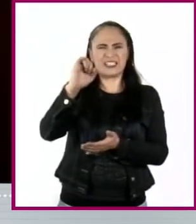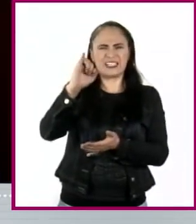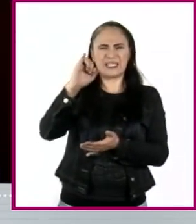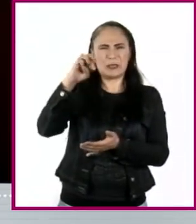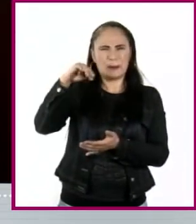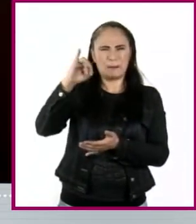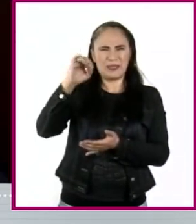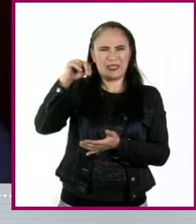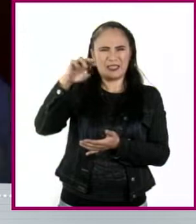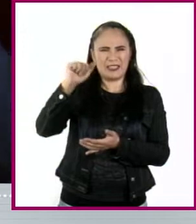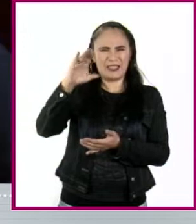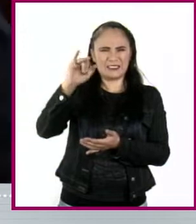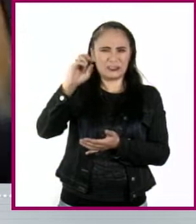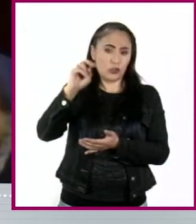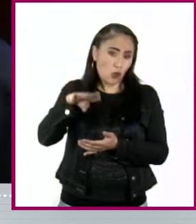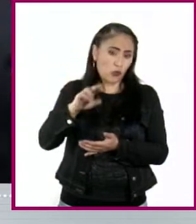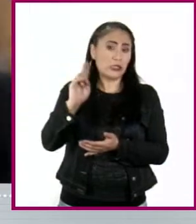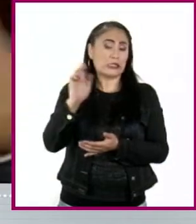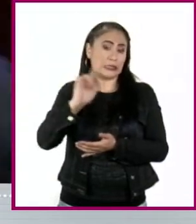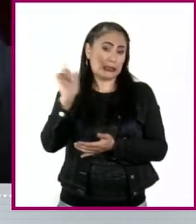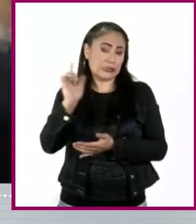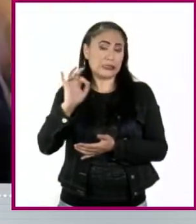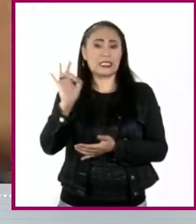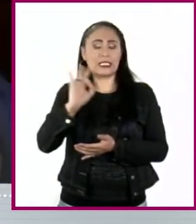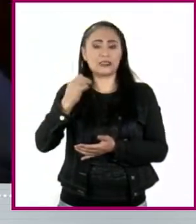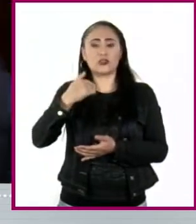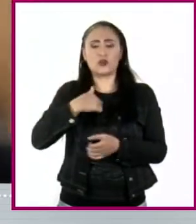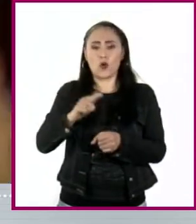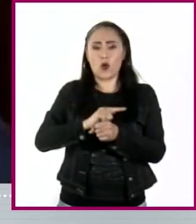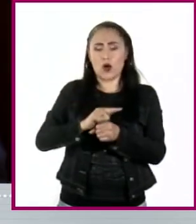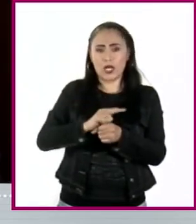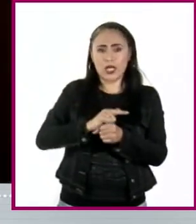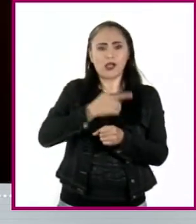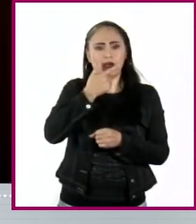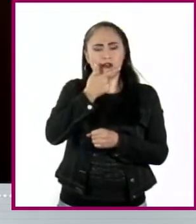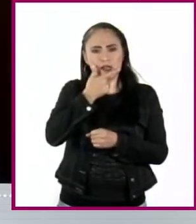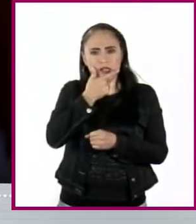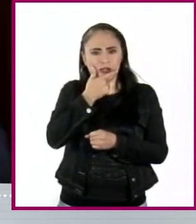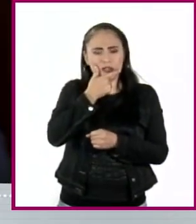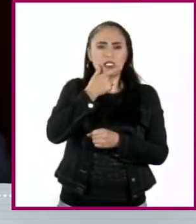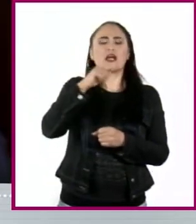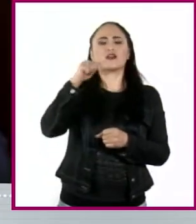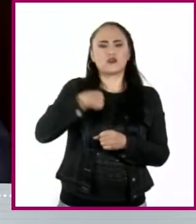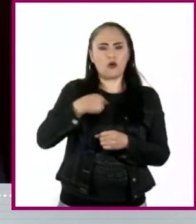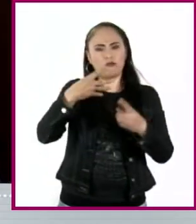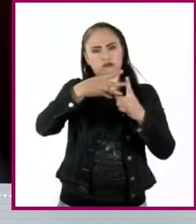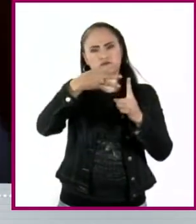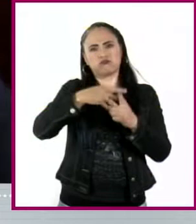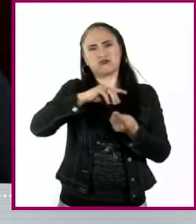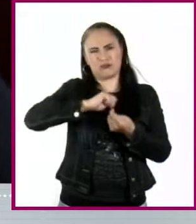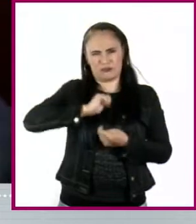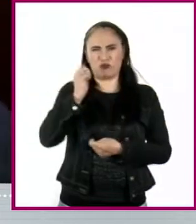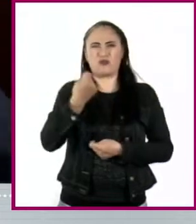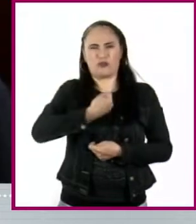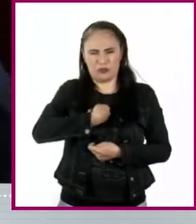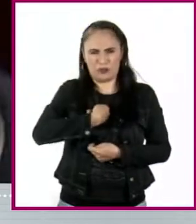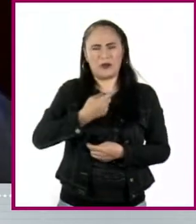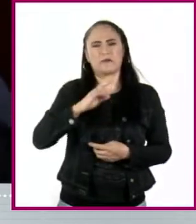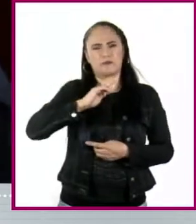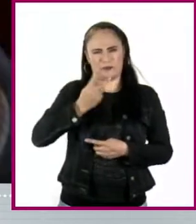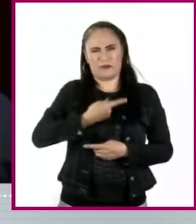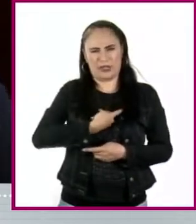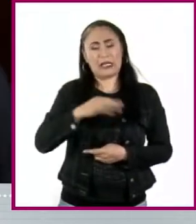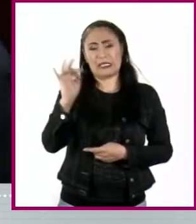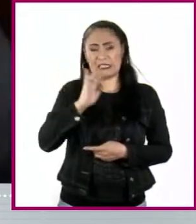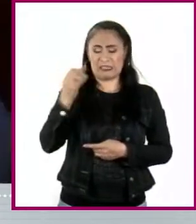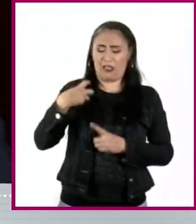que no es heteronormativa, soy gay, soy lesbiana, soy bisexual, soy una persona trans y por esa circunstancia me discriminan, me